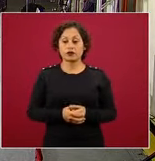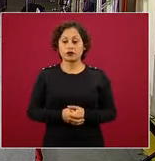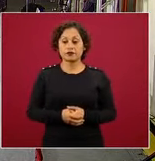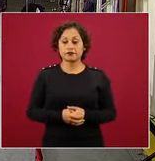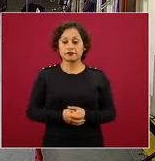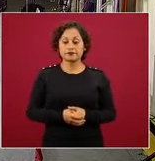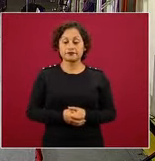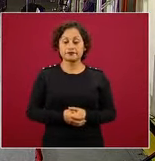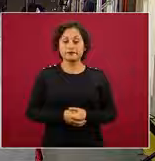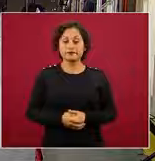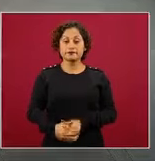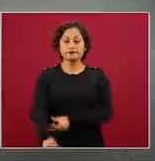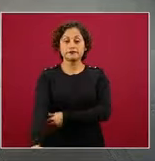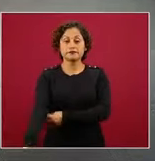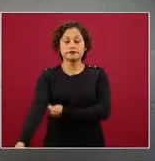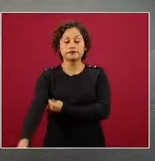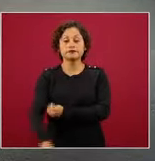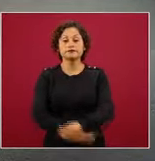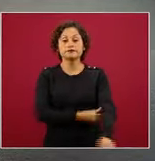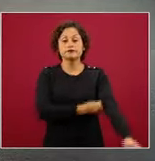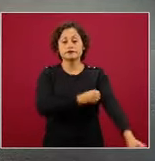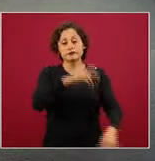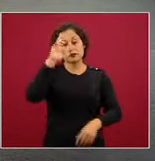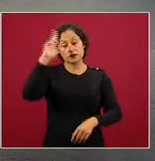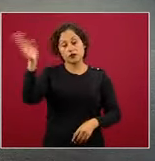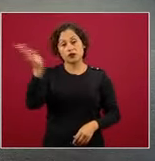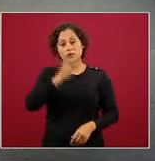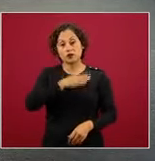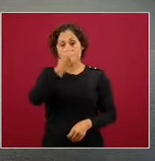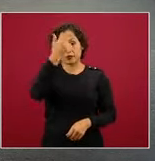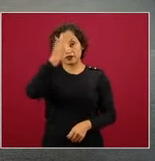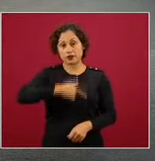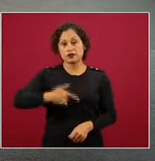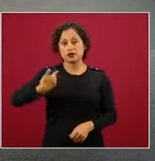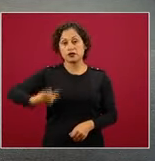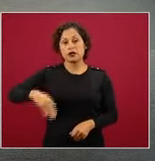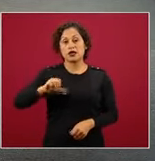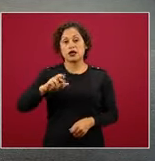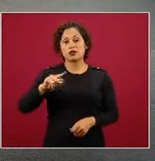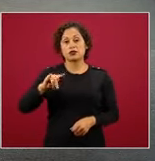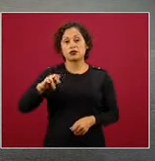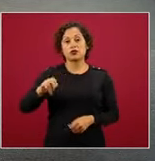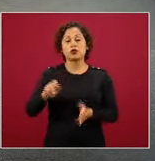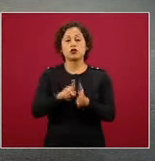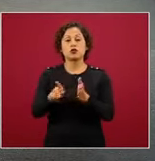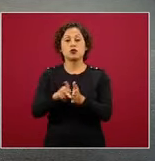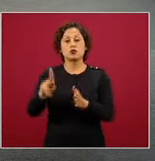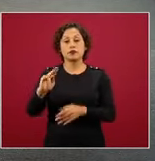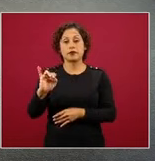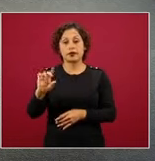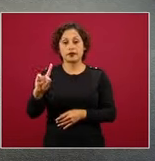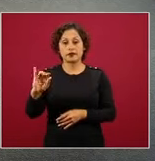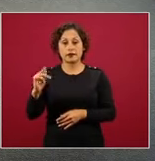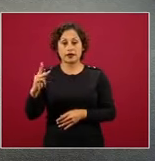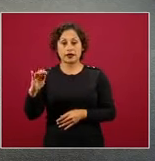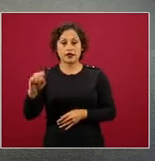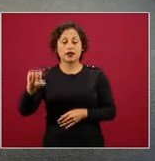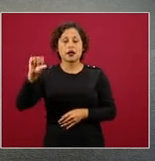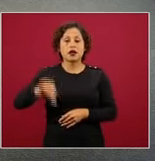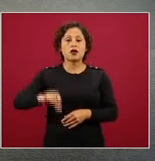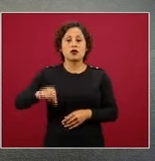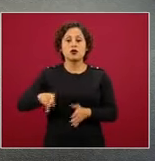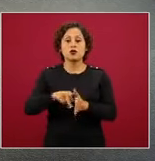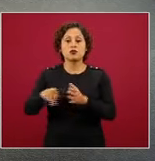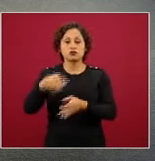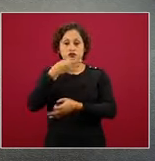favor. Hola, buenas noches, Arturo Contreras, de Pie de Página. Hoy la agencia Reuters de Noticias publica una nota en la que